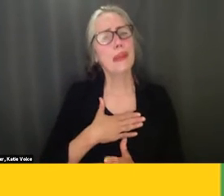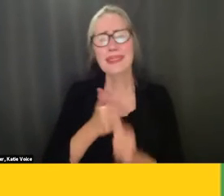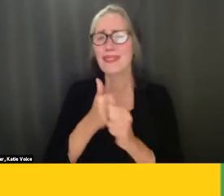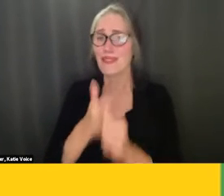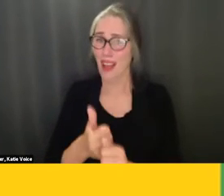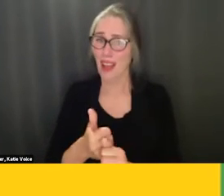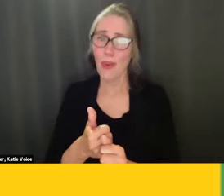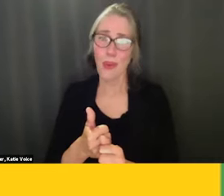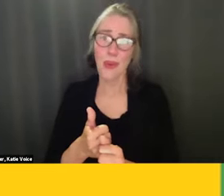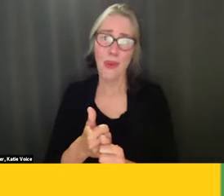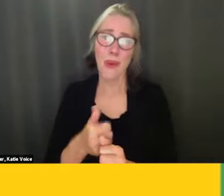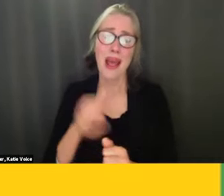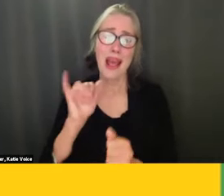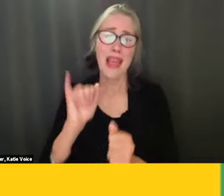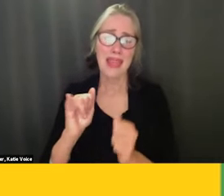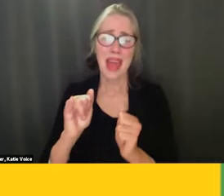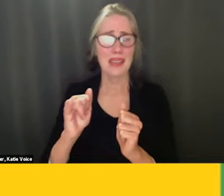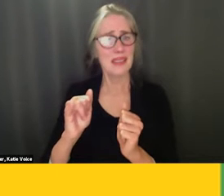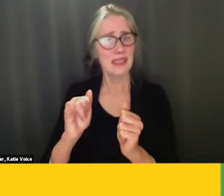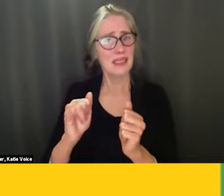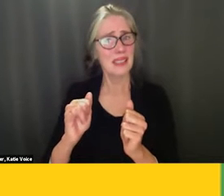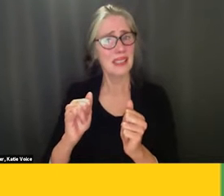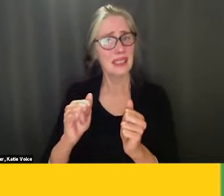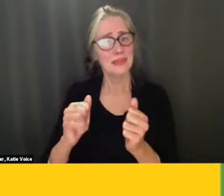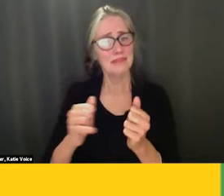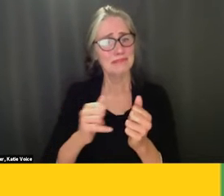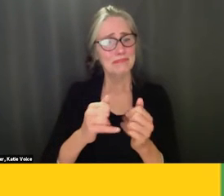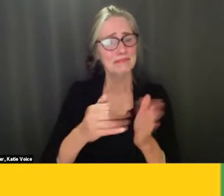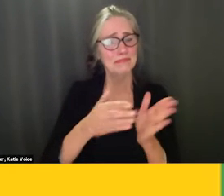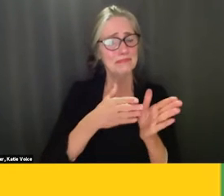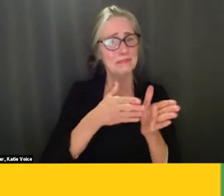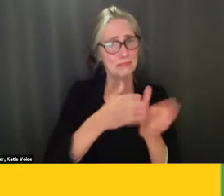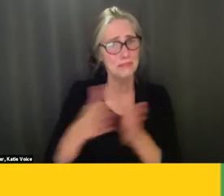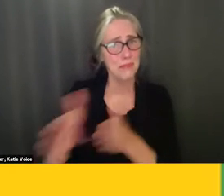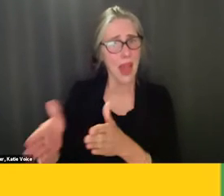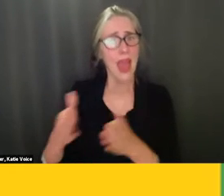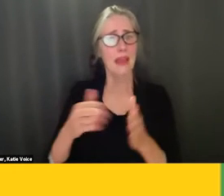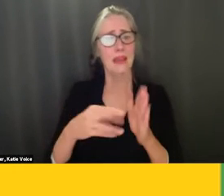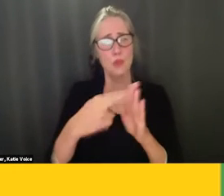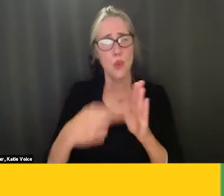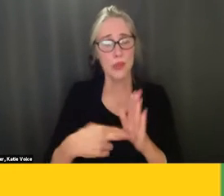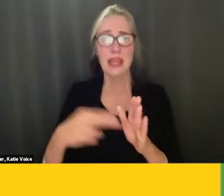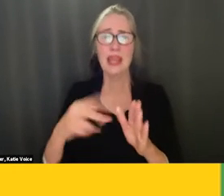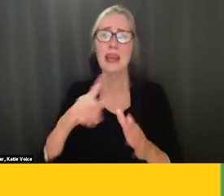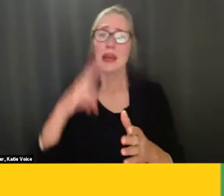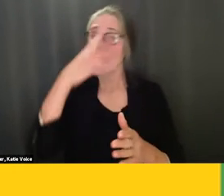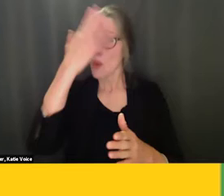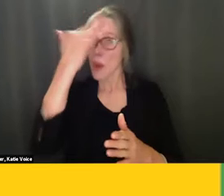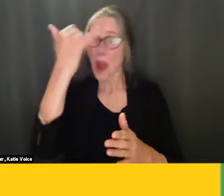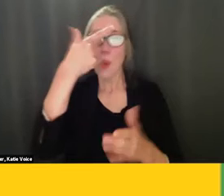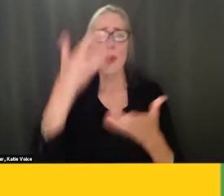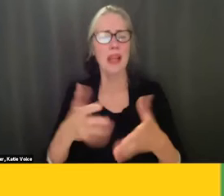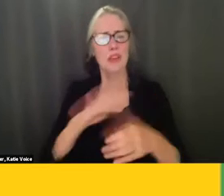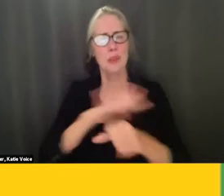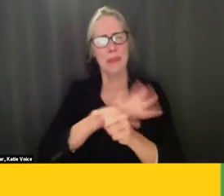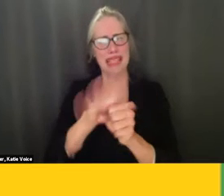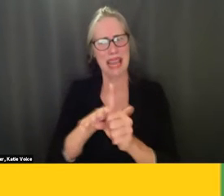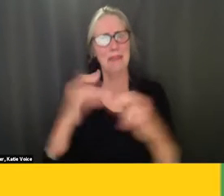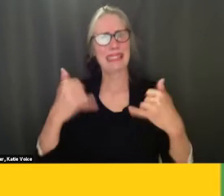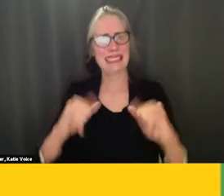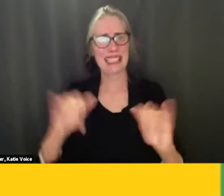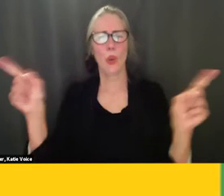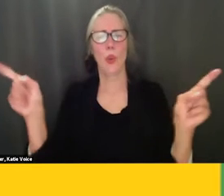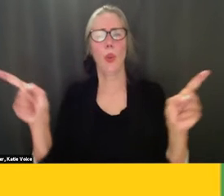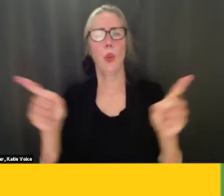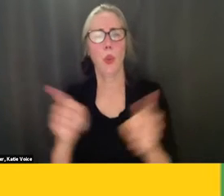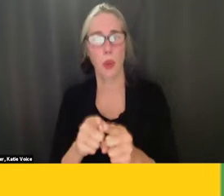mantener la pandemia a raya. Si tienen cualquier pregunta acerca de las graduaciones de preparatoria para el público,